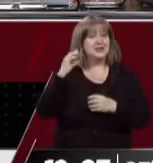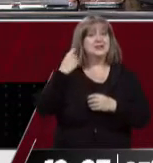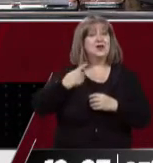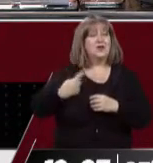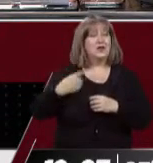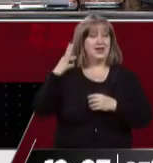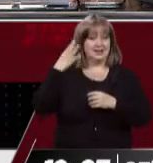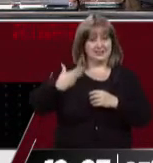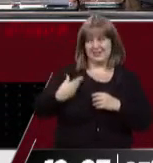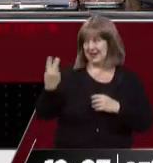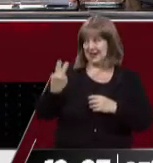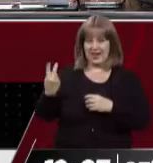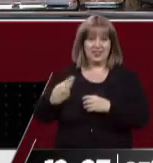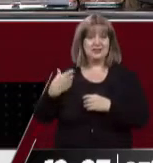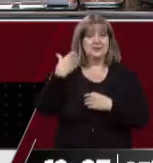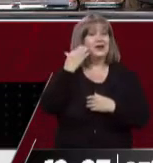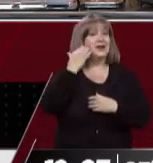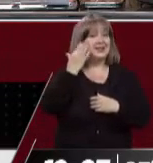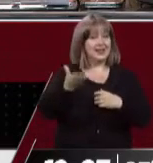Campos los saludan. Buenas tardes.